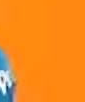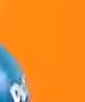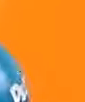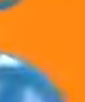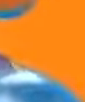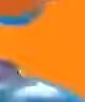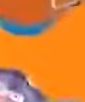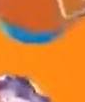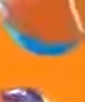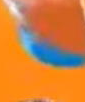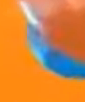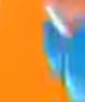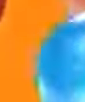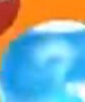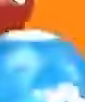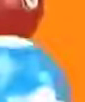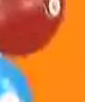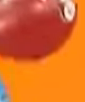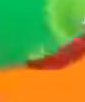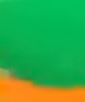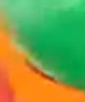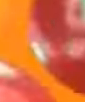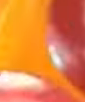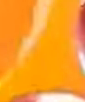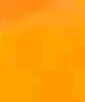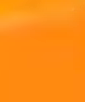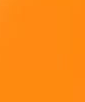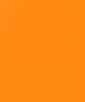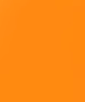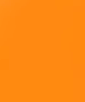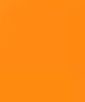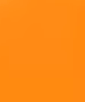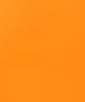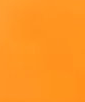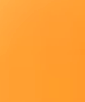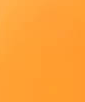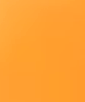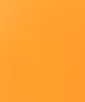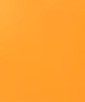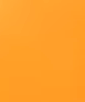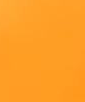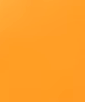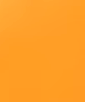Esto fue el sorteo Loto.